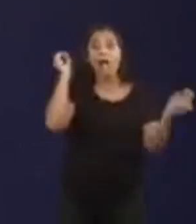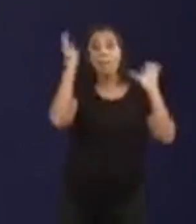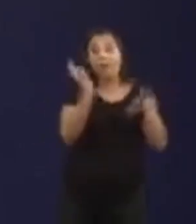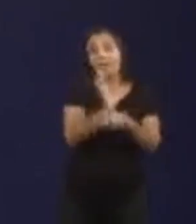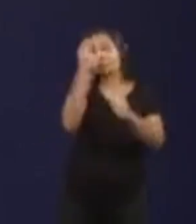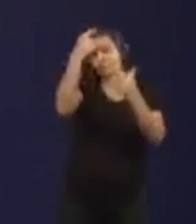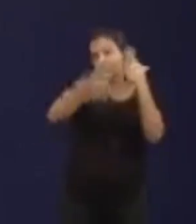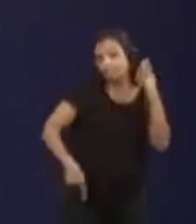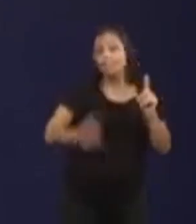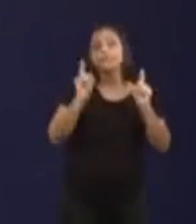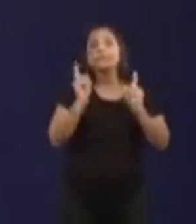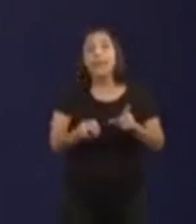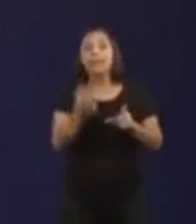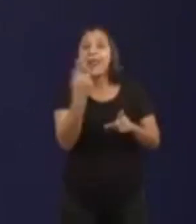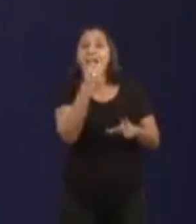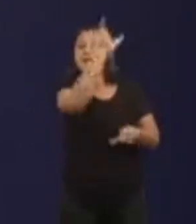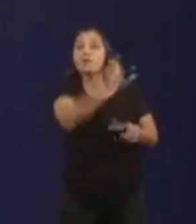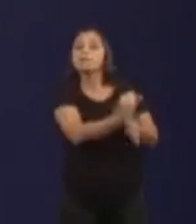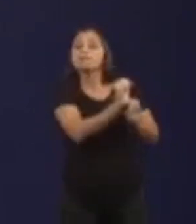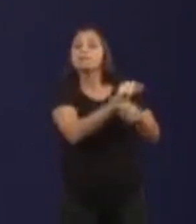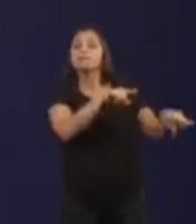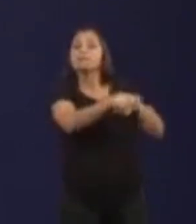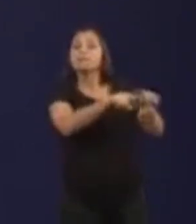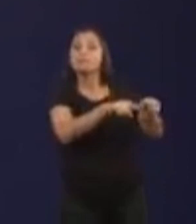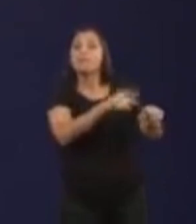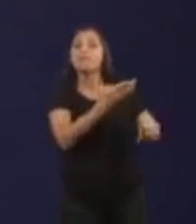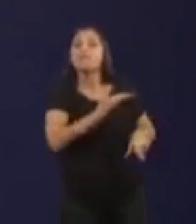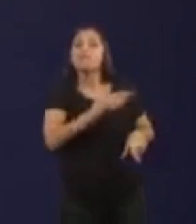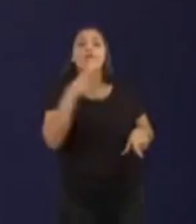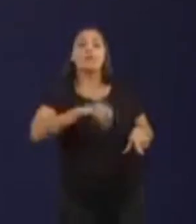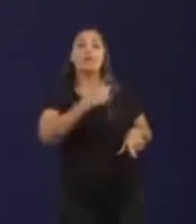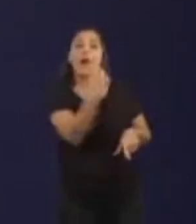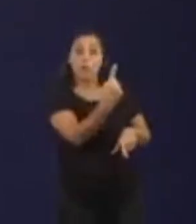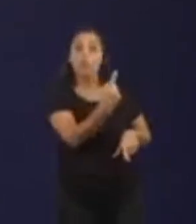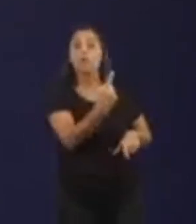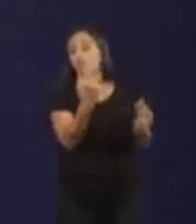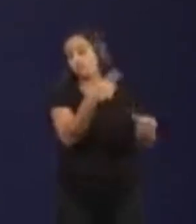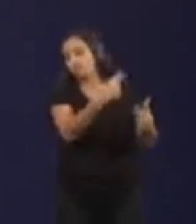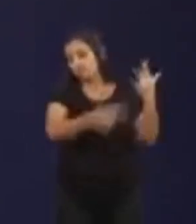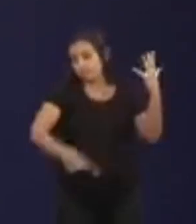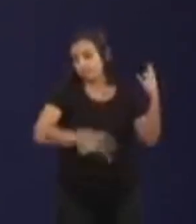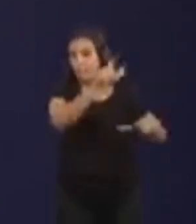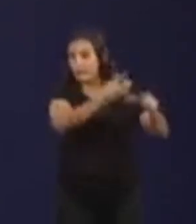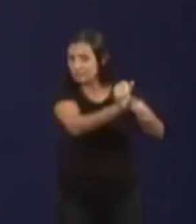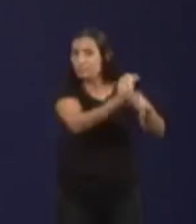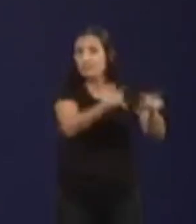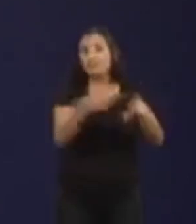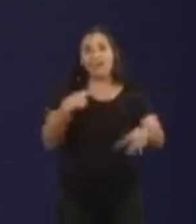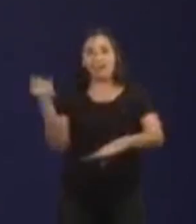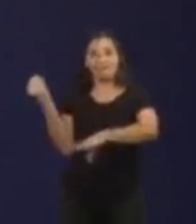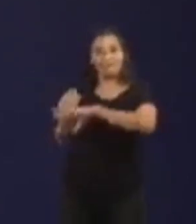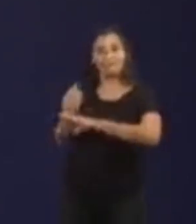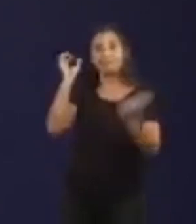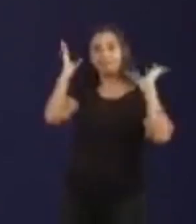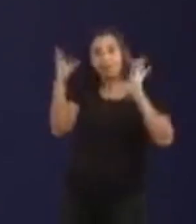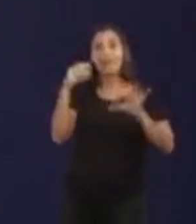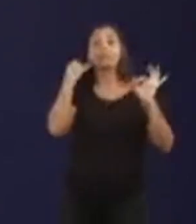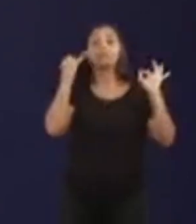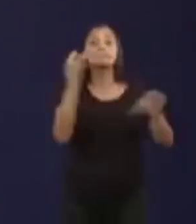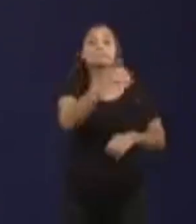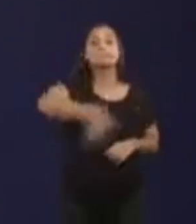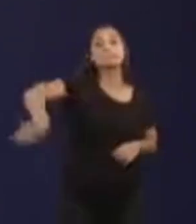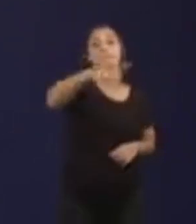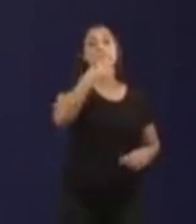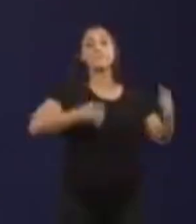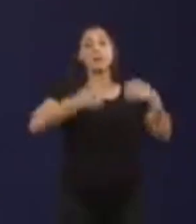el corredor de Fórmula 1 maxber tapen dicho esto soy todo oídos para lo que me quieran